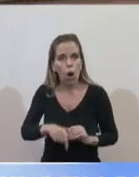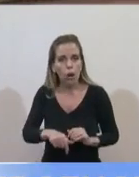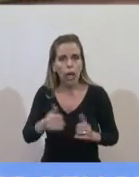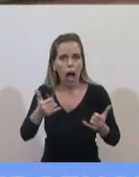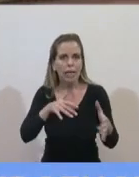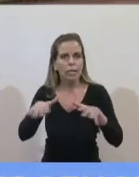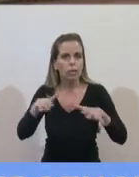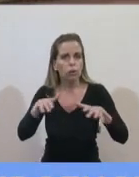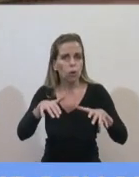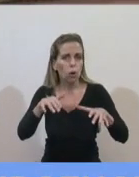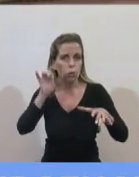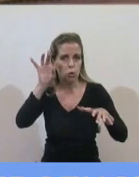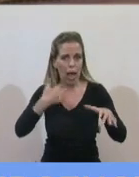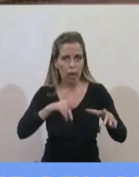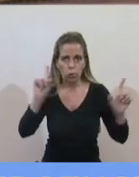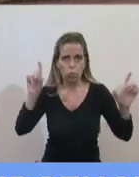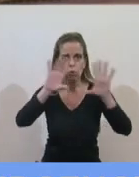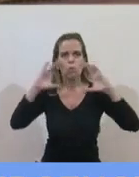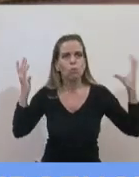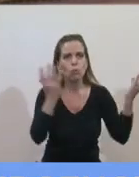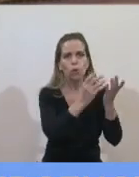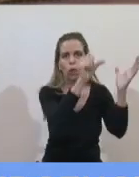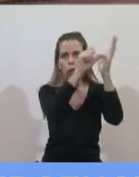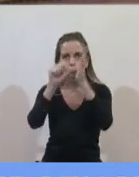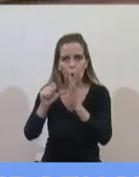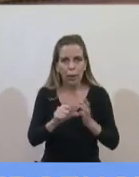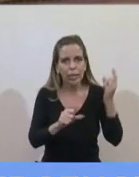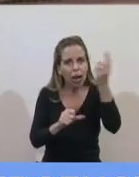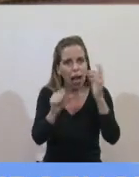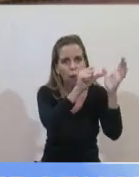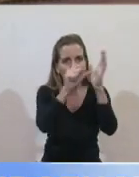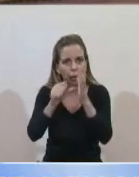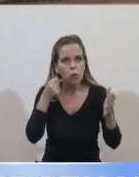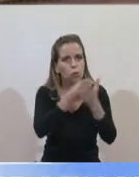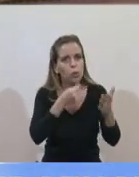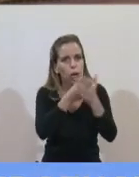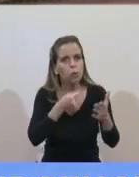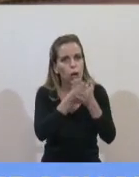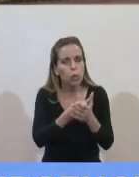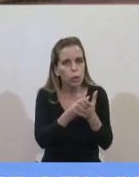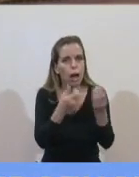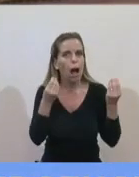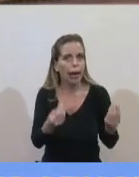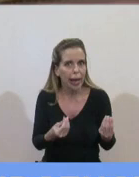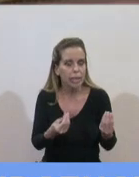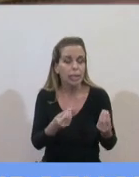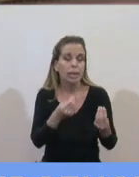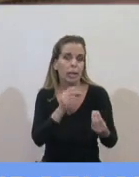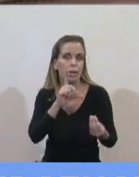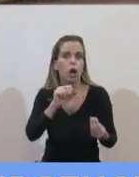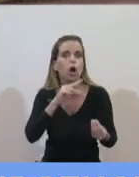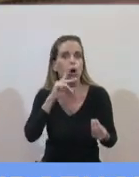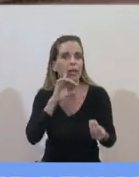circunstancia en el mundo entero en donde todos y cada uno de los países están lidiando con este virus que se llama sars co2